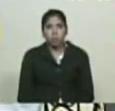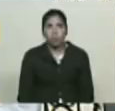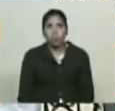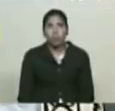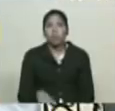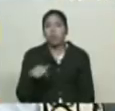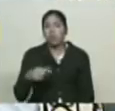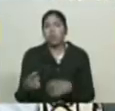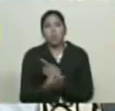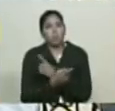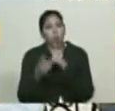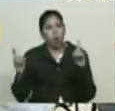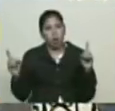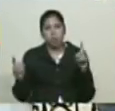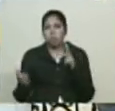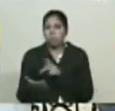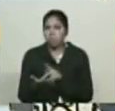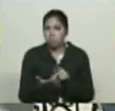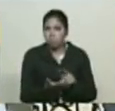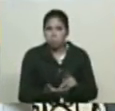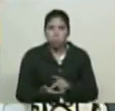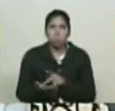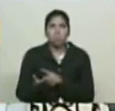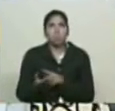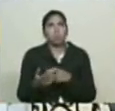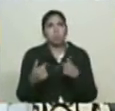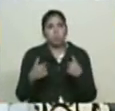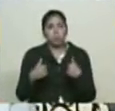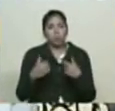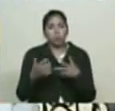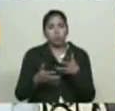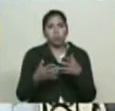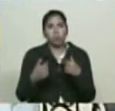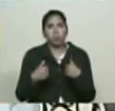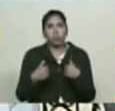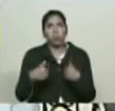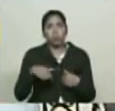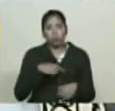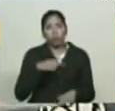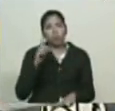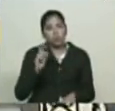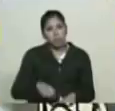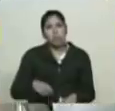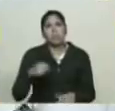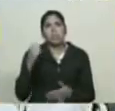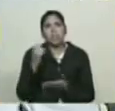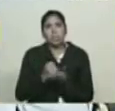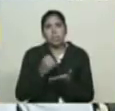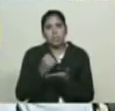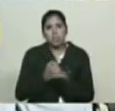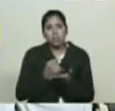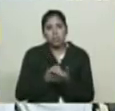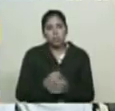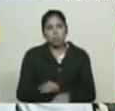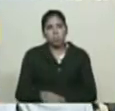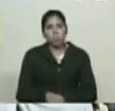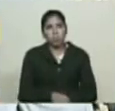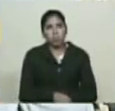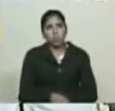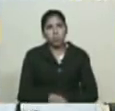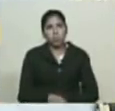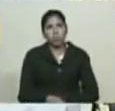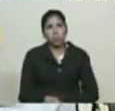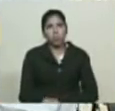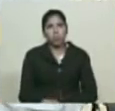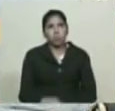Democracia, elecciones, participación es nuestra consigna. Y nosotros sí nos vamos a inscribir, nosotros sí vamos a elecciones. Y ustedes van a ver